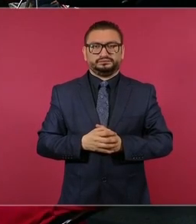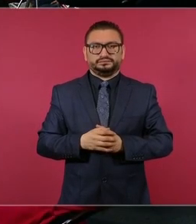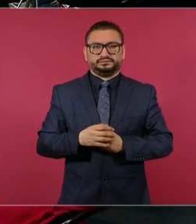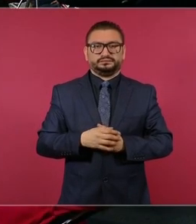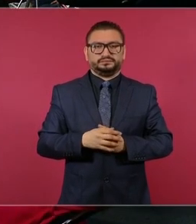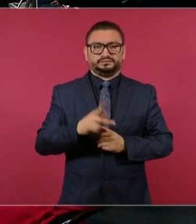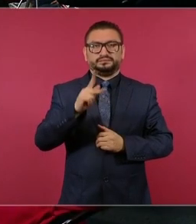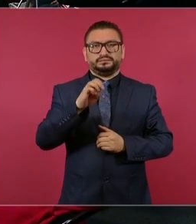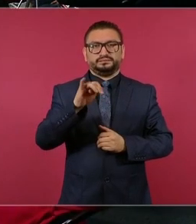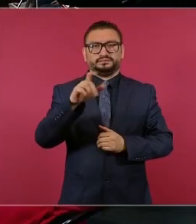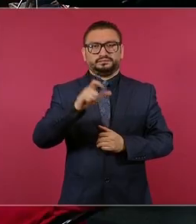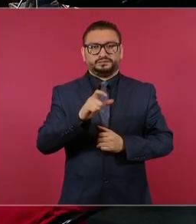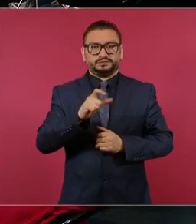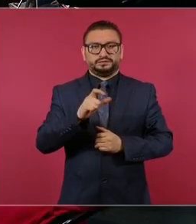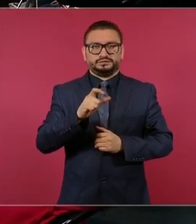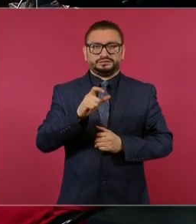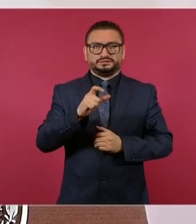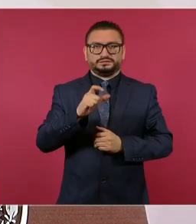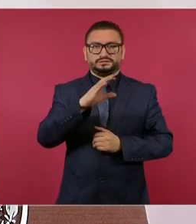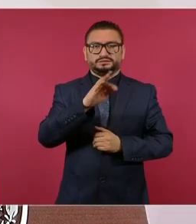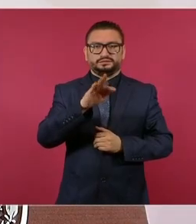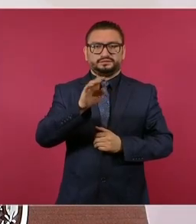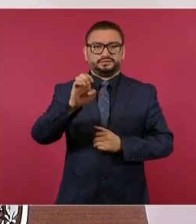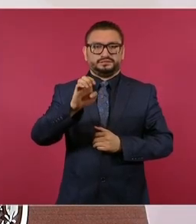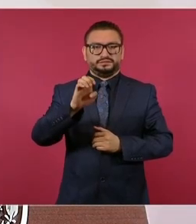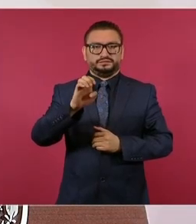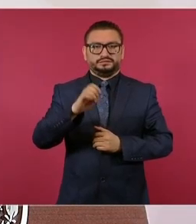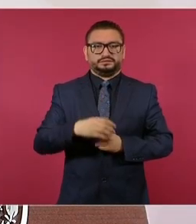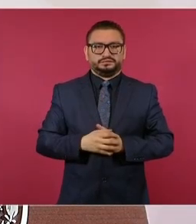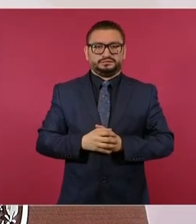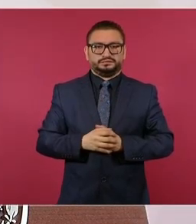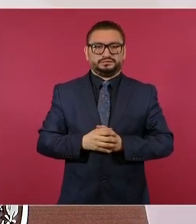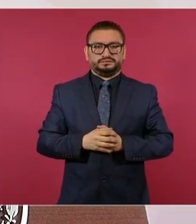Pemex, Comisión Federal de Electricidad,